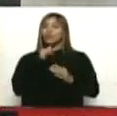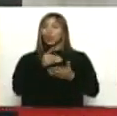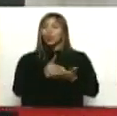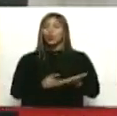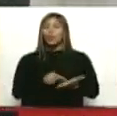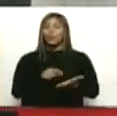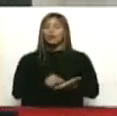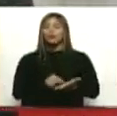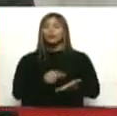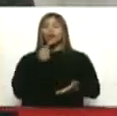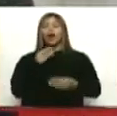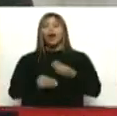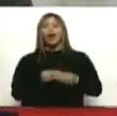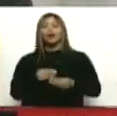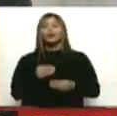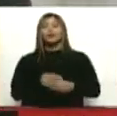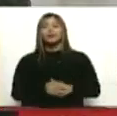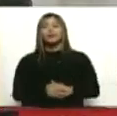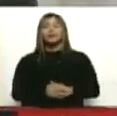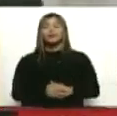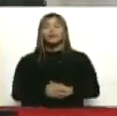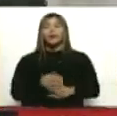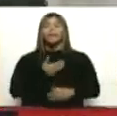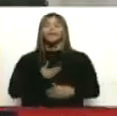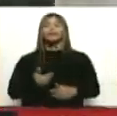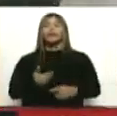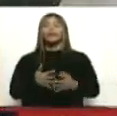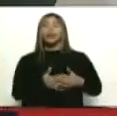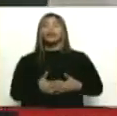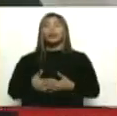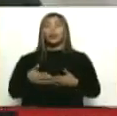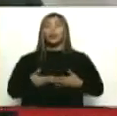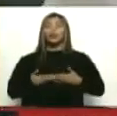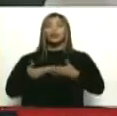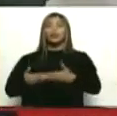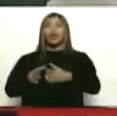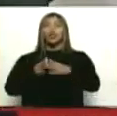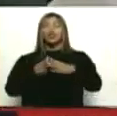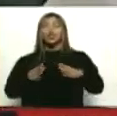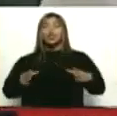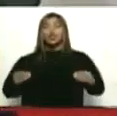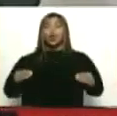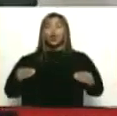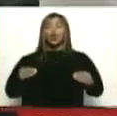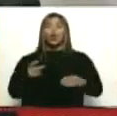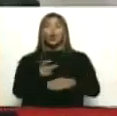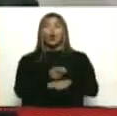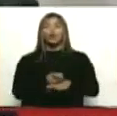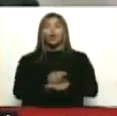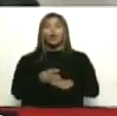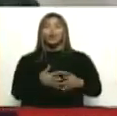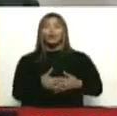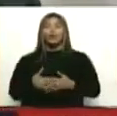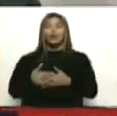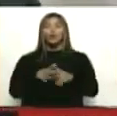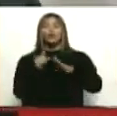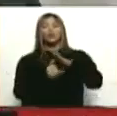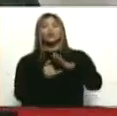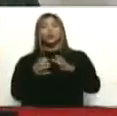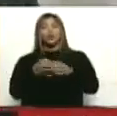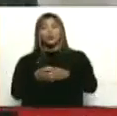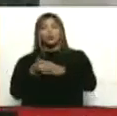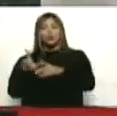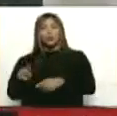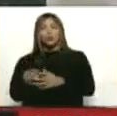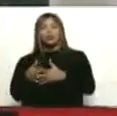instrucción que el presidente de los Estados Unidos le da a todo el Estado norteamericano y a las instituciones que dependen de él,